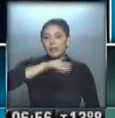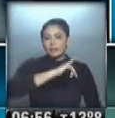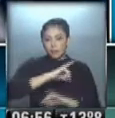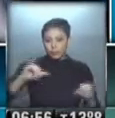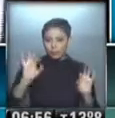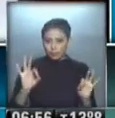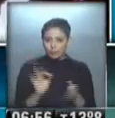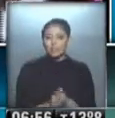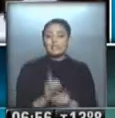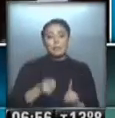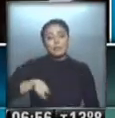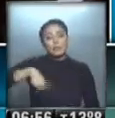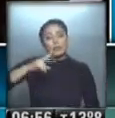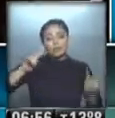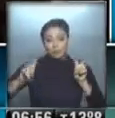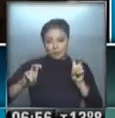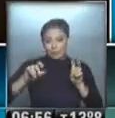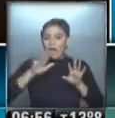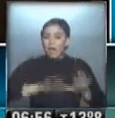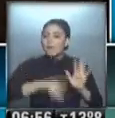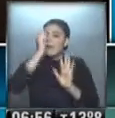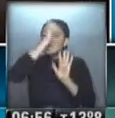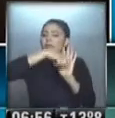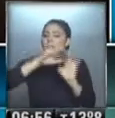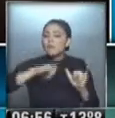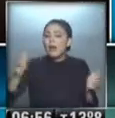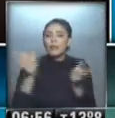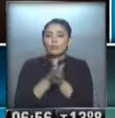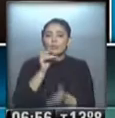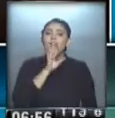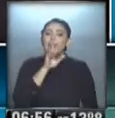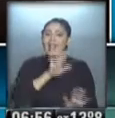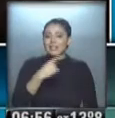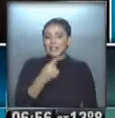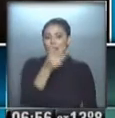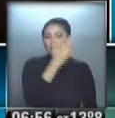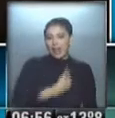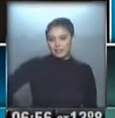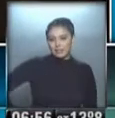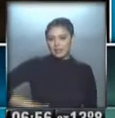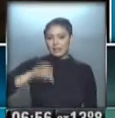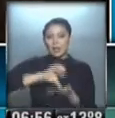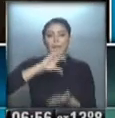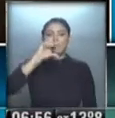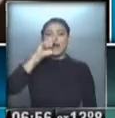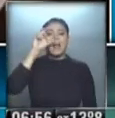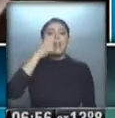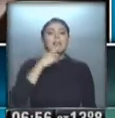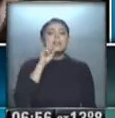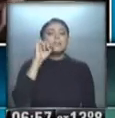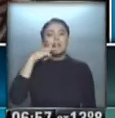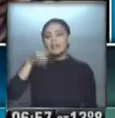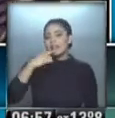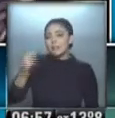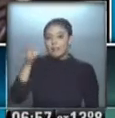Visión 7 y además, espero firmar la paz con Israel, se lo dijo el presidente de Palestina Mahmoud Abbas al Papa